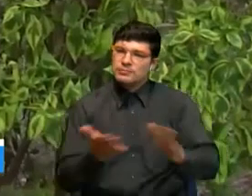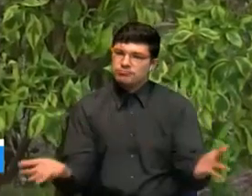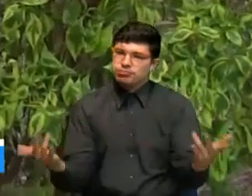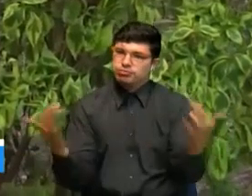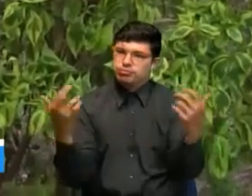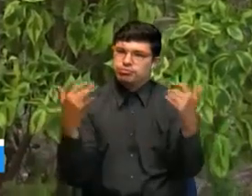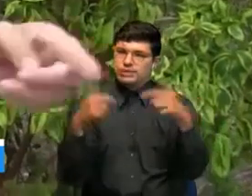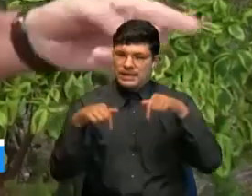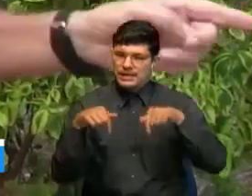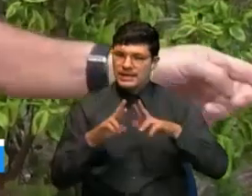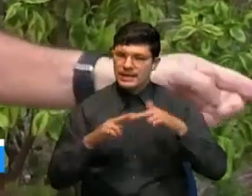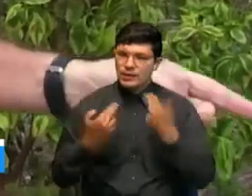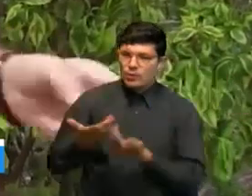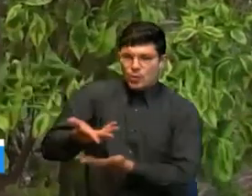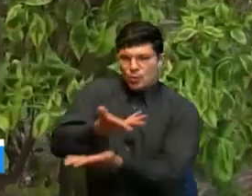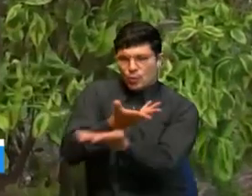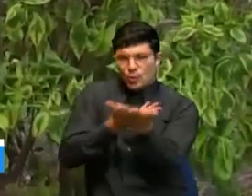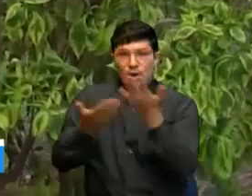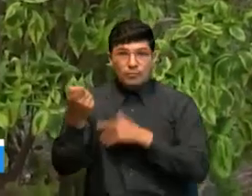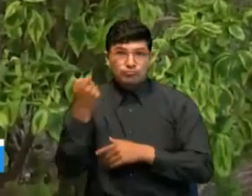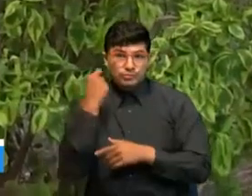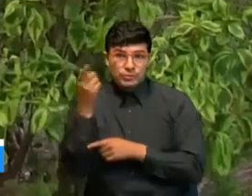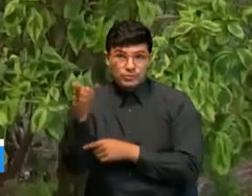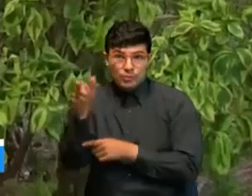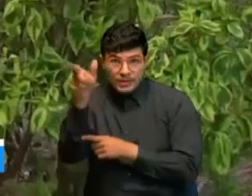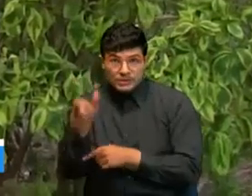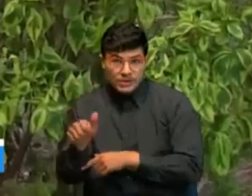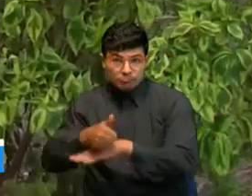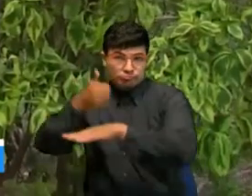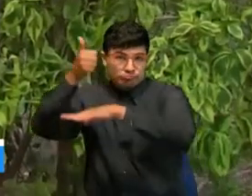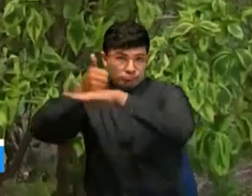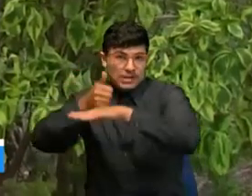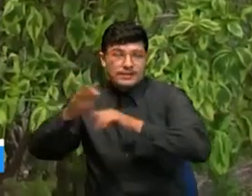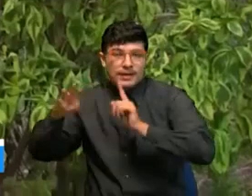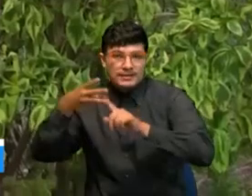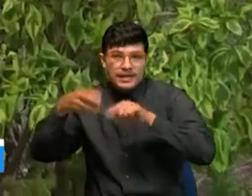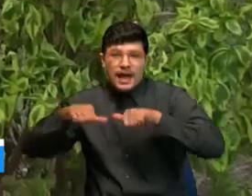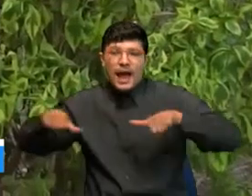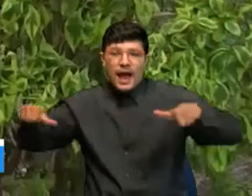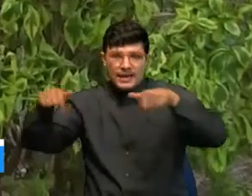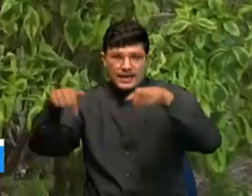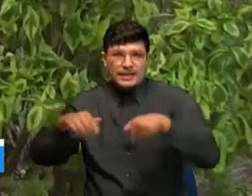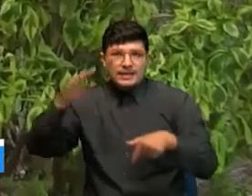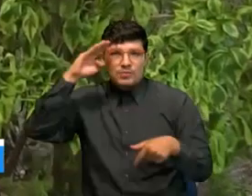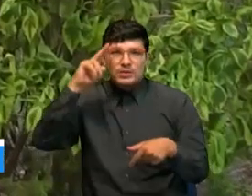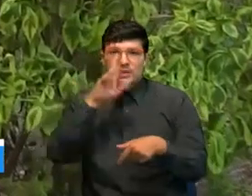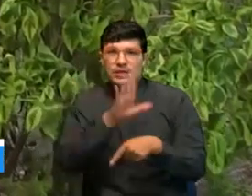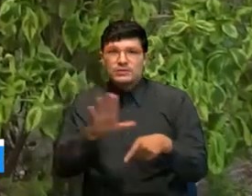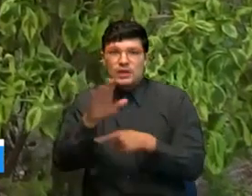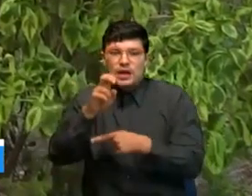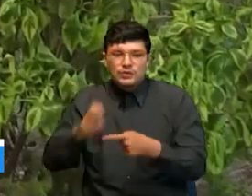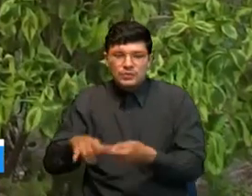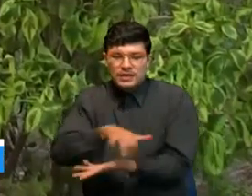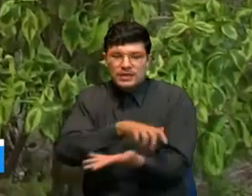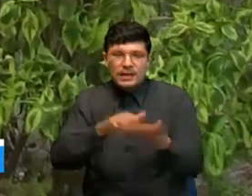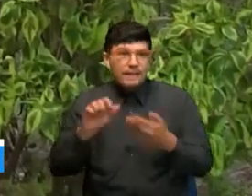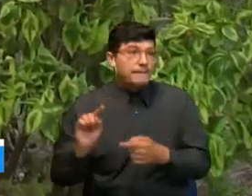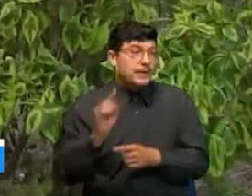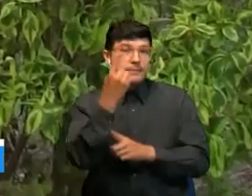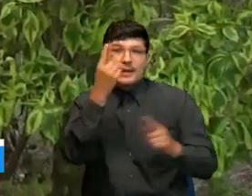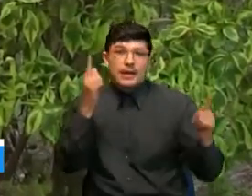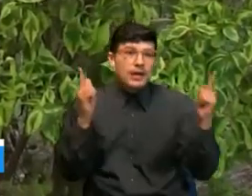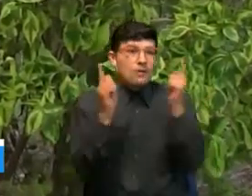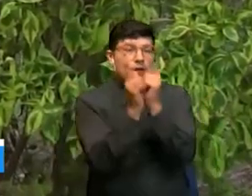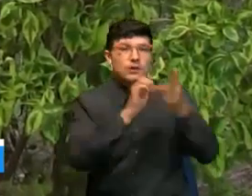muñoz quien recientemente tomó el cargo del tercer distrito de la policía lo denominó primer encuentro